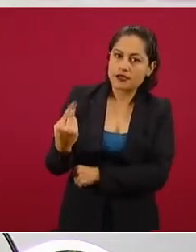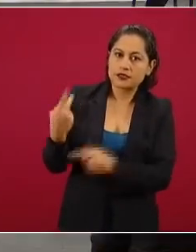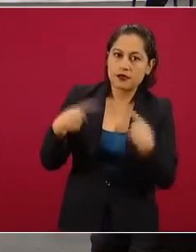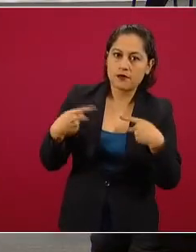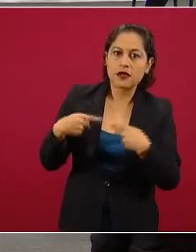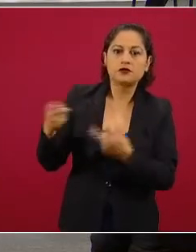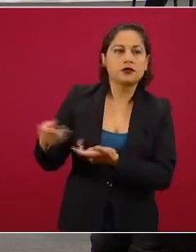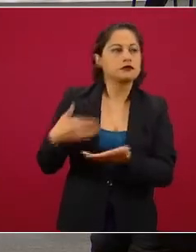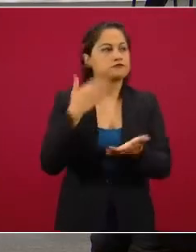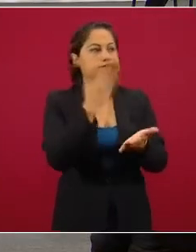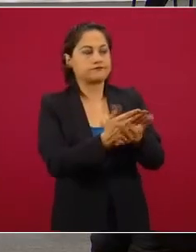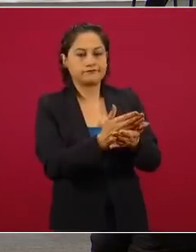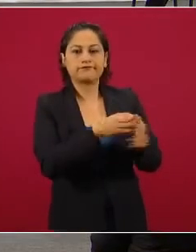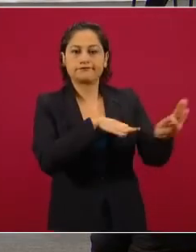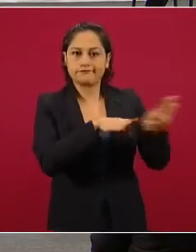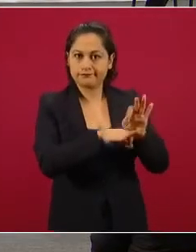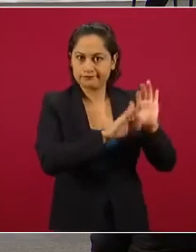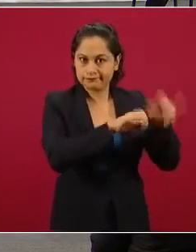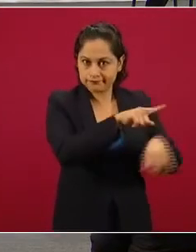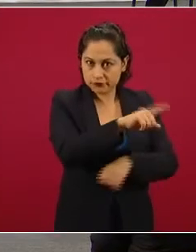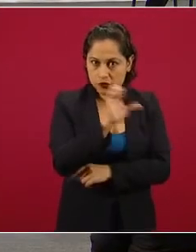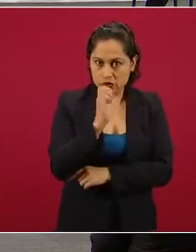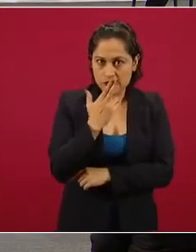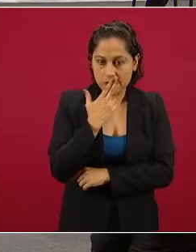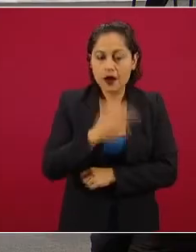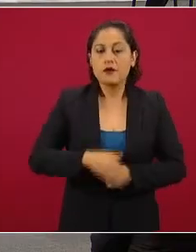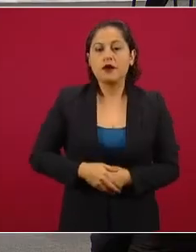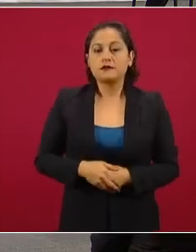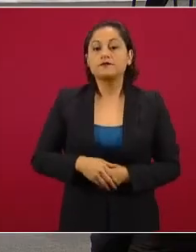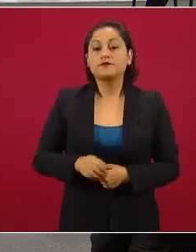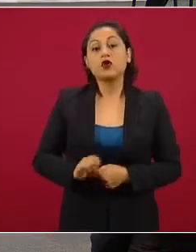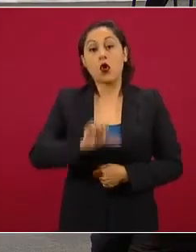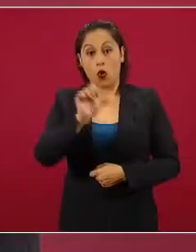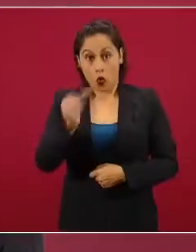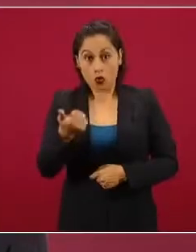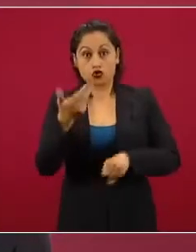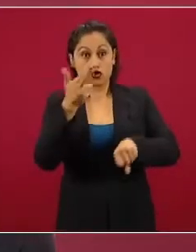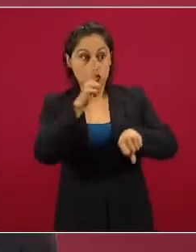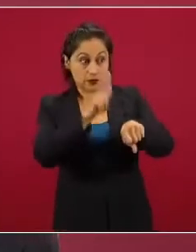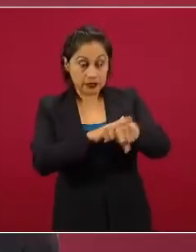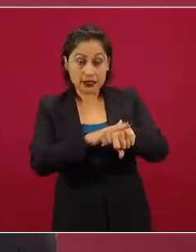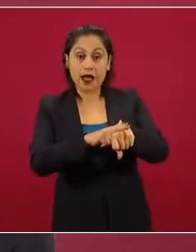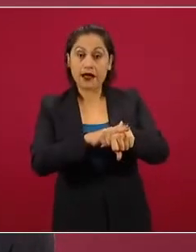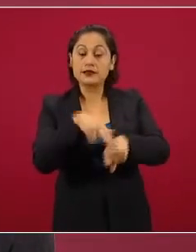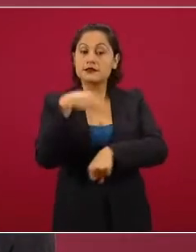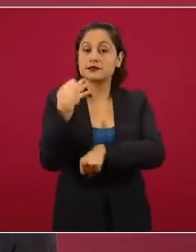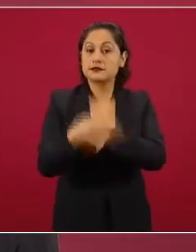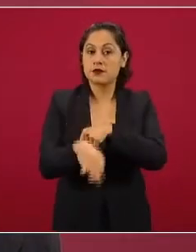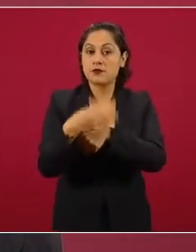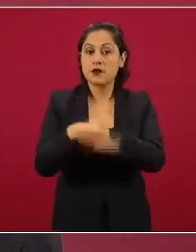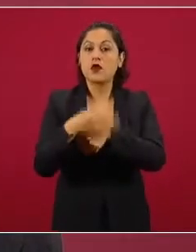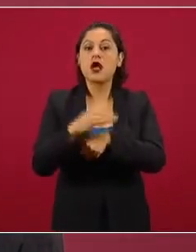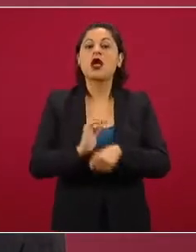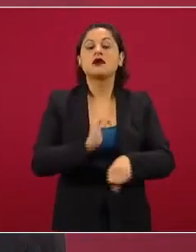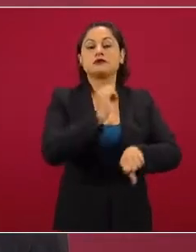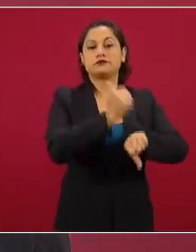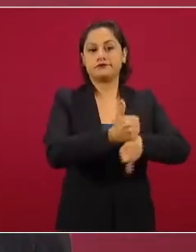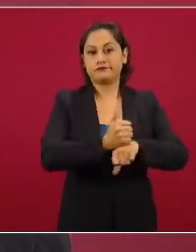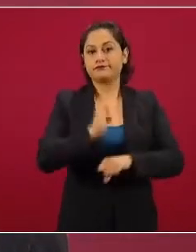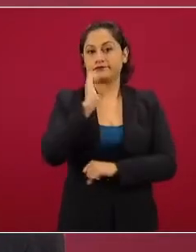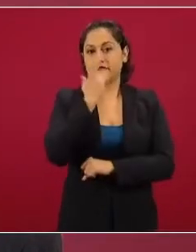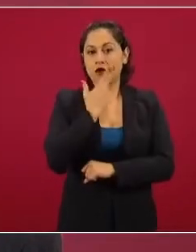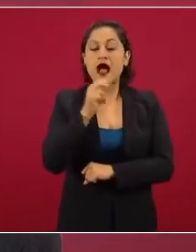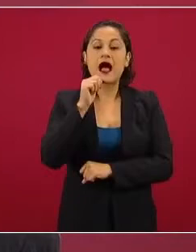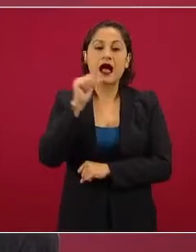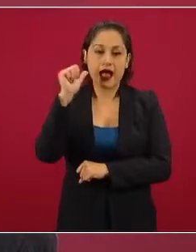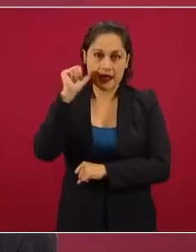encaminarse. También tenemos algunos hospitales móviles y los destacamos. Ayer por la noche estaban en